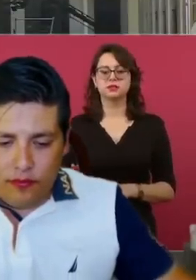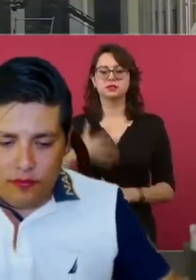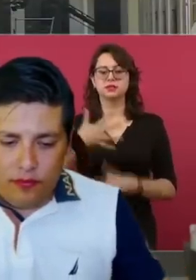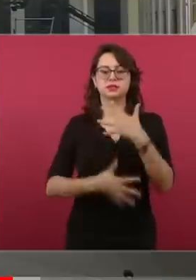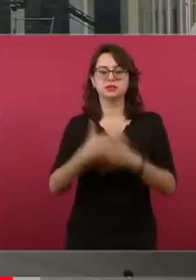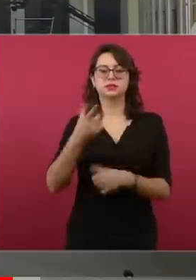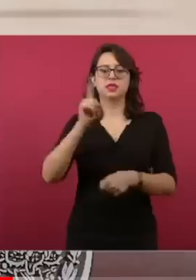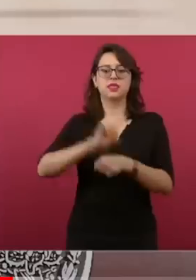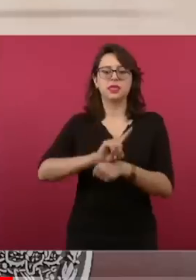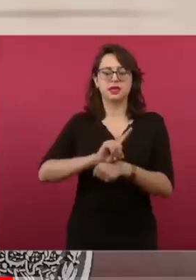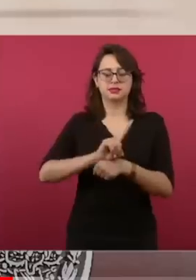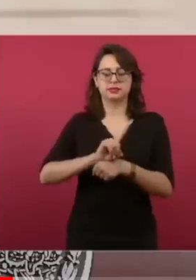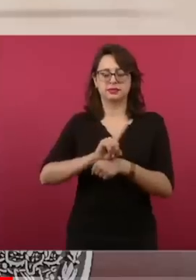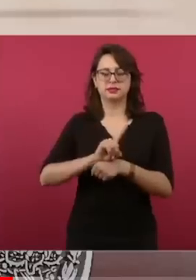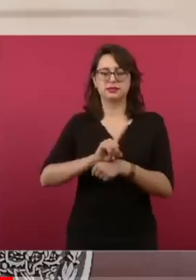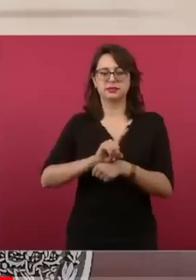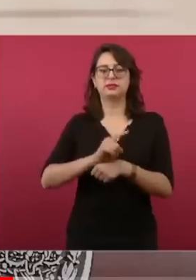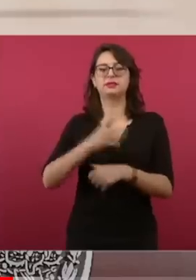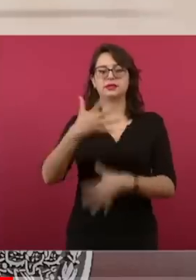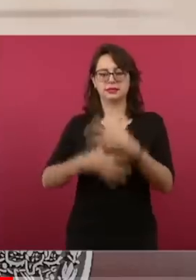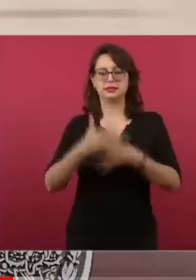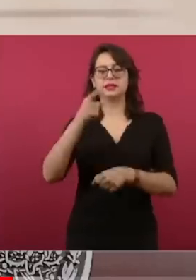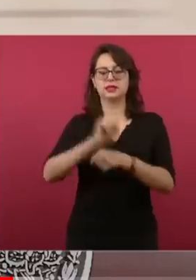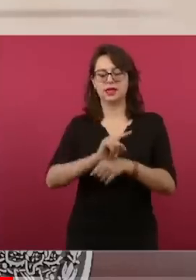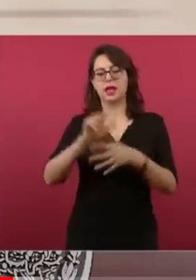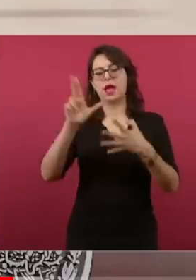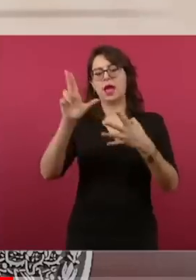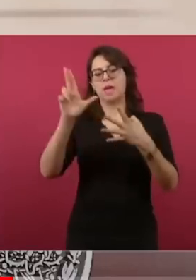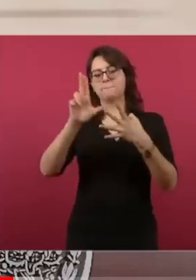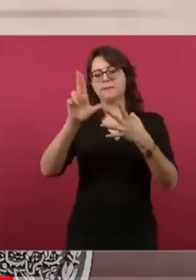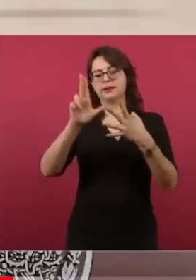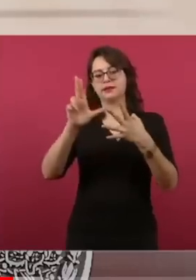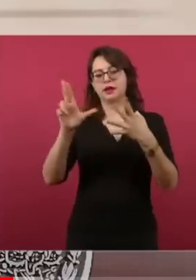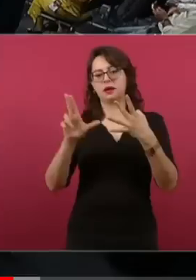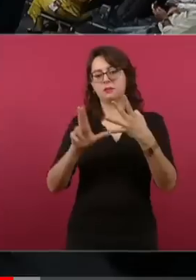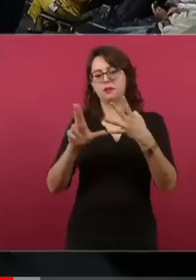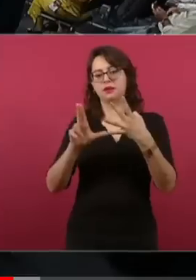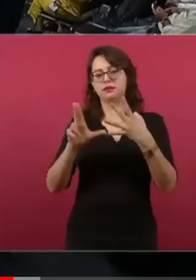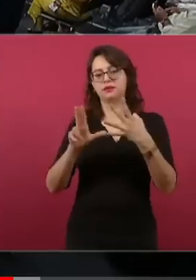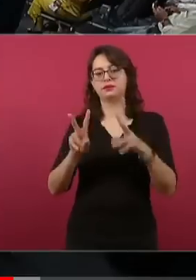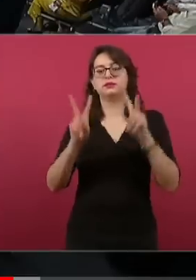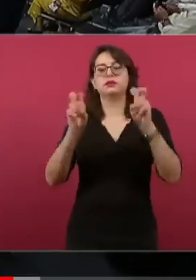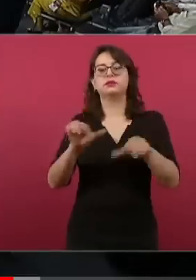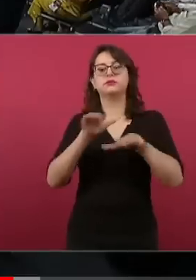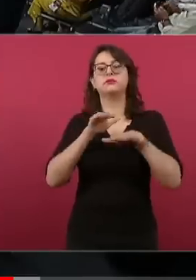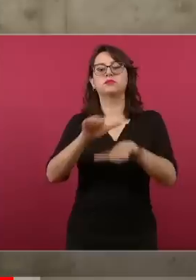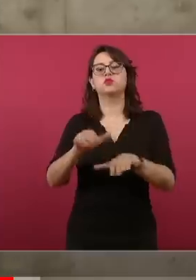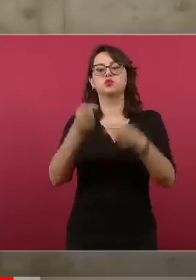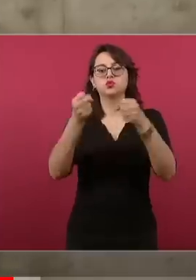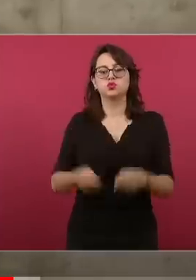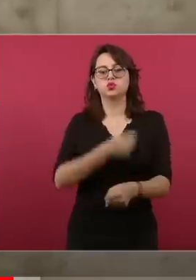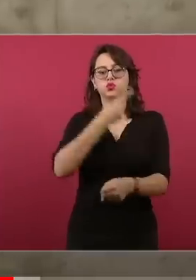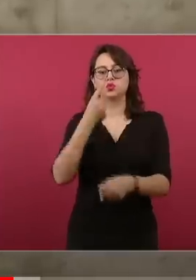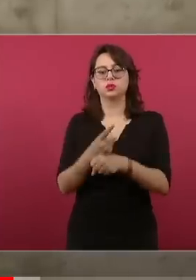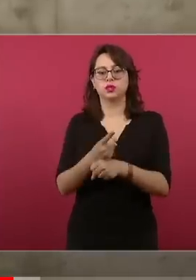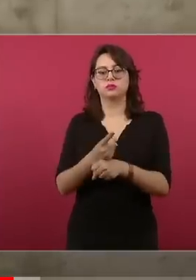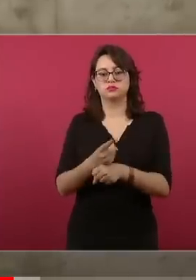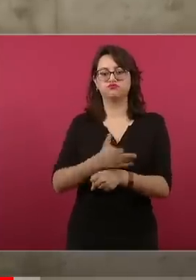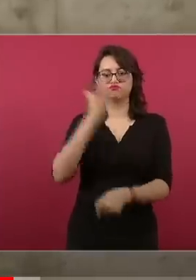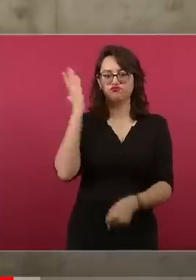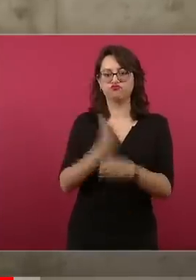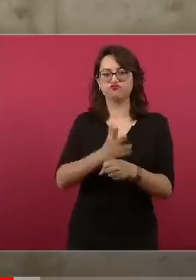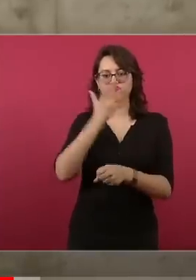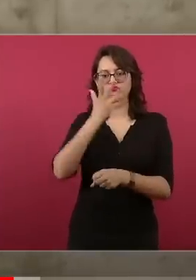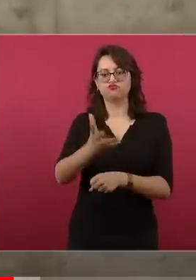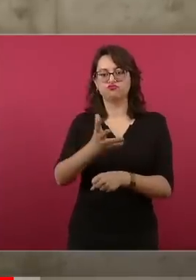cada 15 días vamos a estar informando sobre seguridad y cero impunidad, y